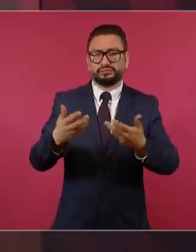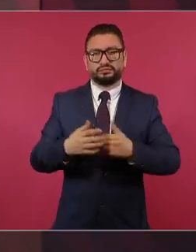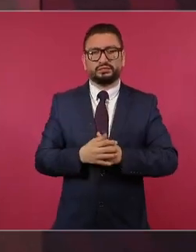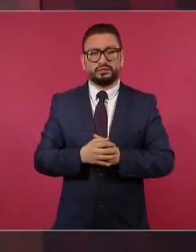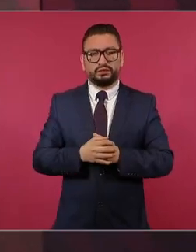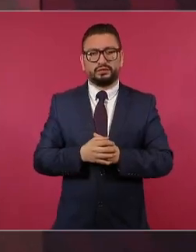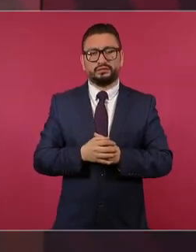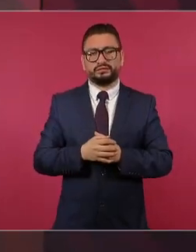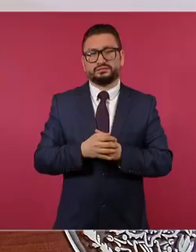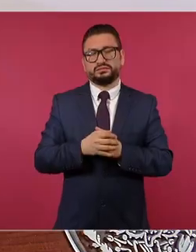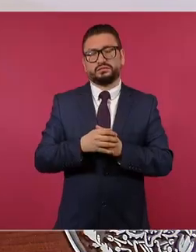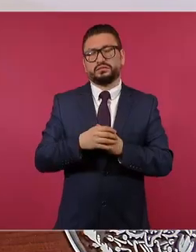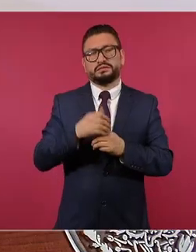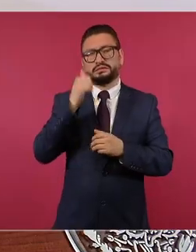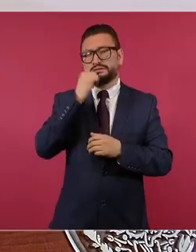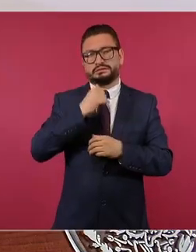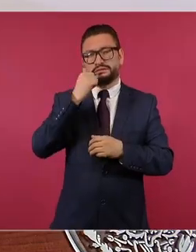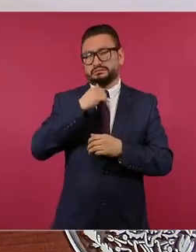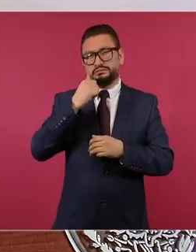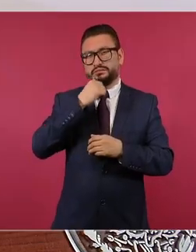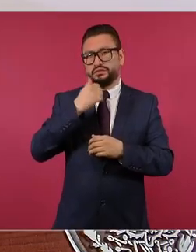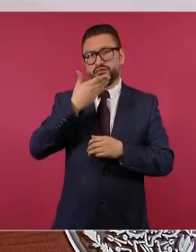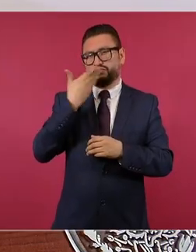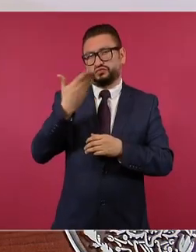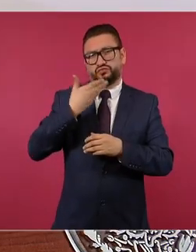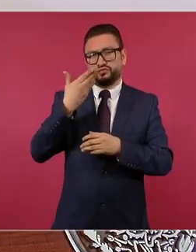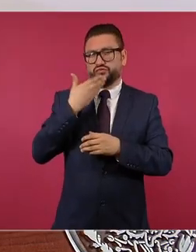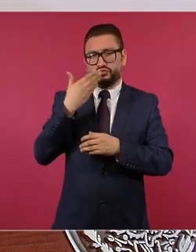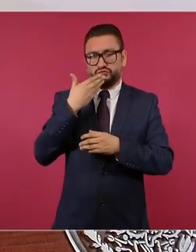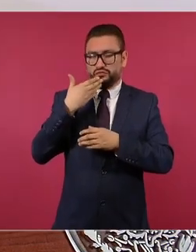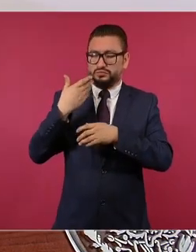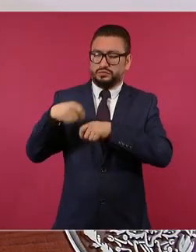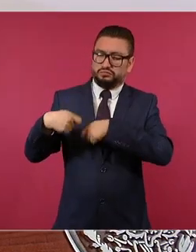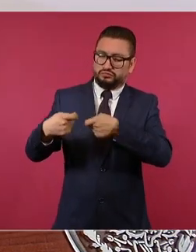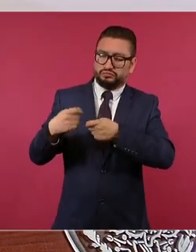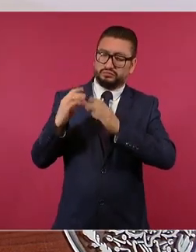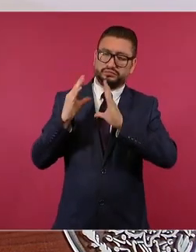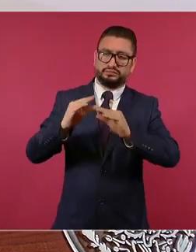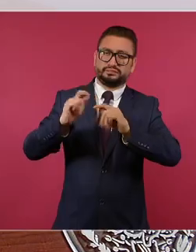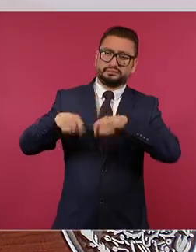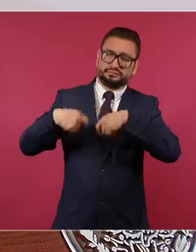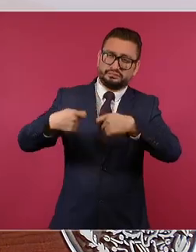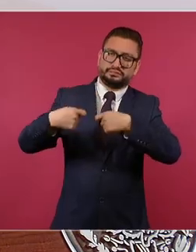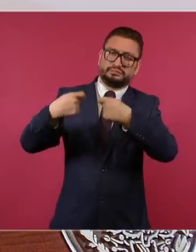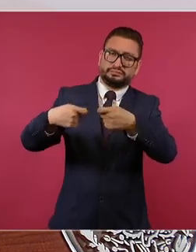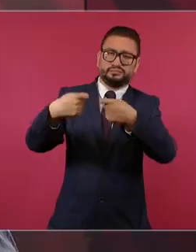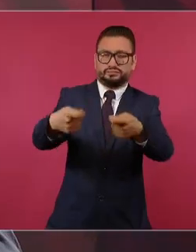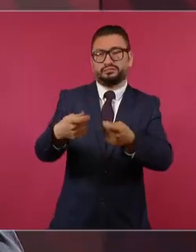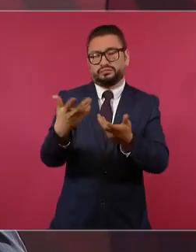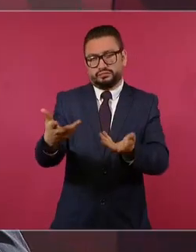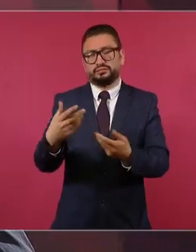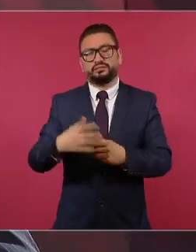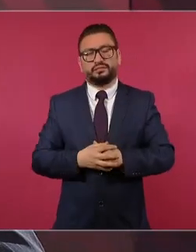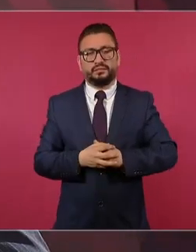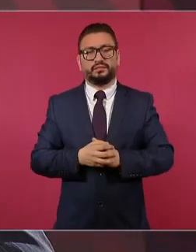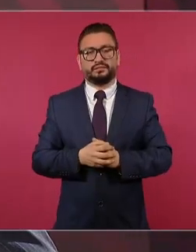lo que se va transmitiendo de generación en generación. Yo tengo